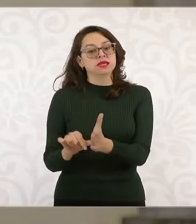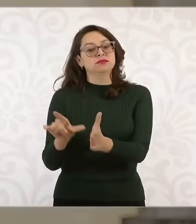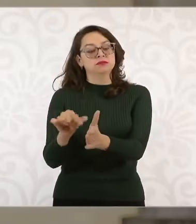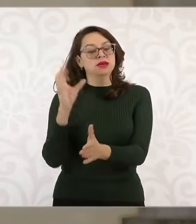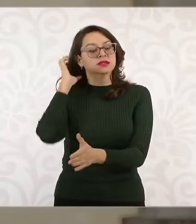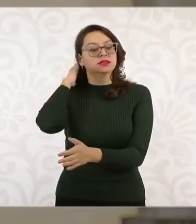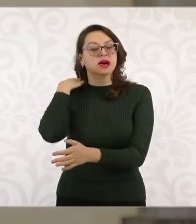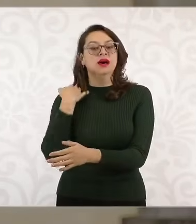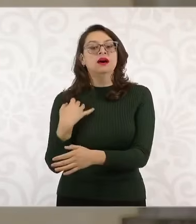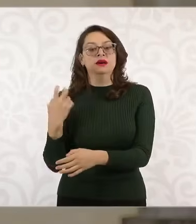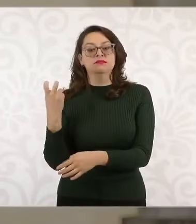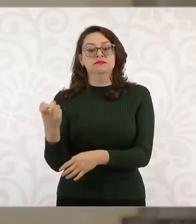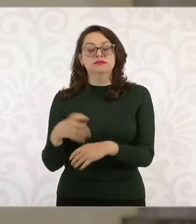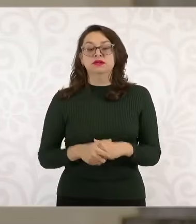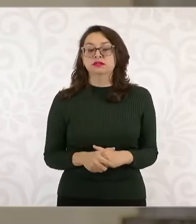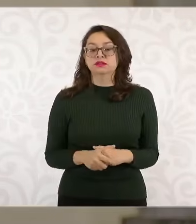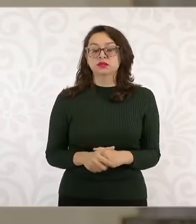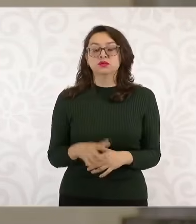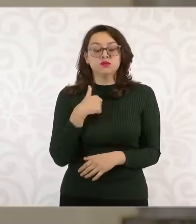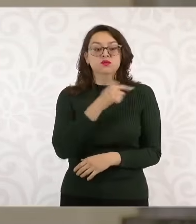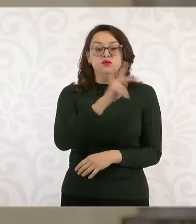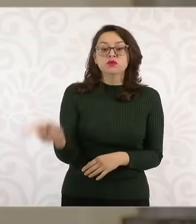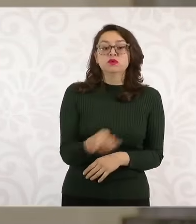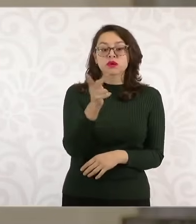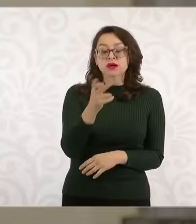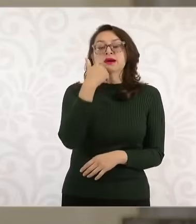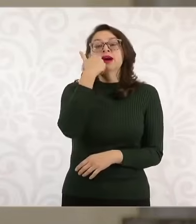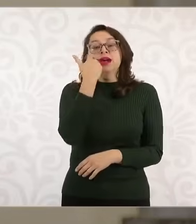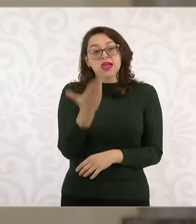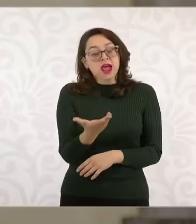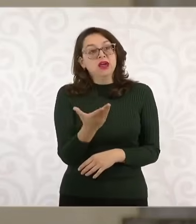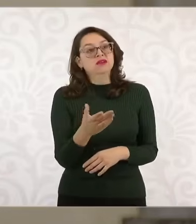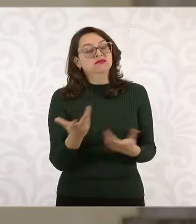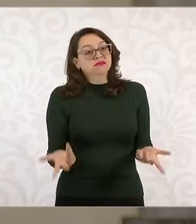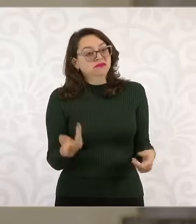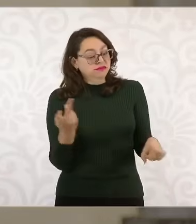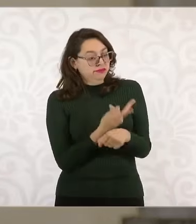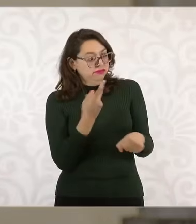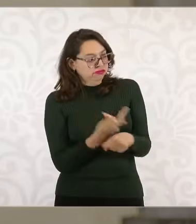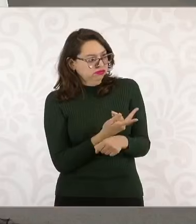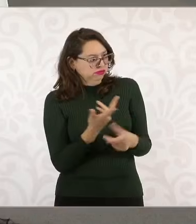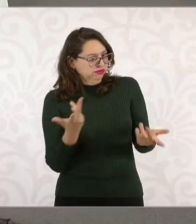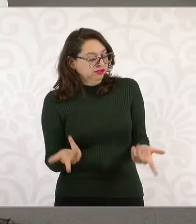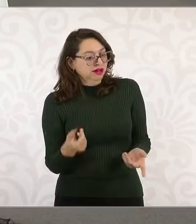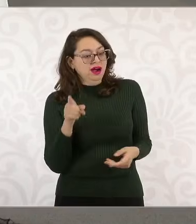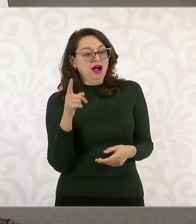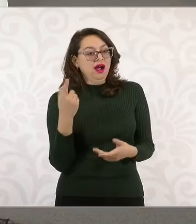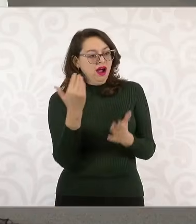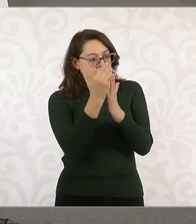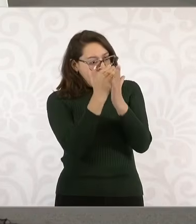de su propia moneda. Le preguntaría, en estricto sentido, ¿por qué el fondo de esta política